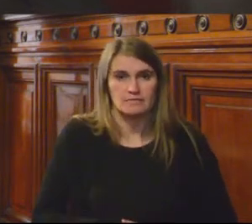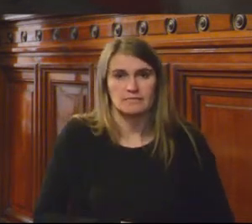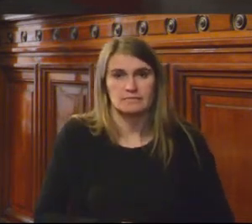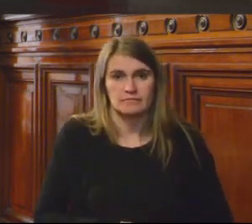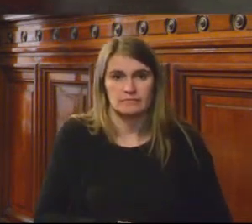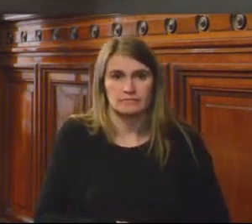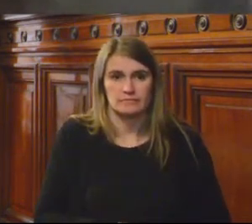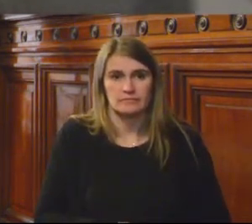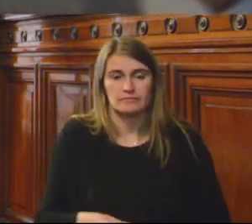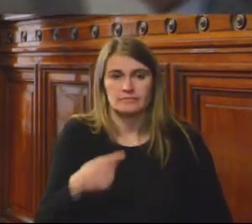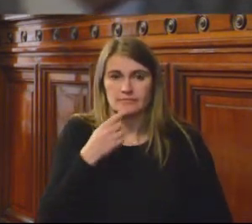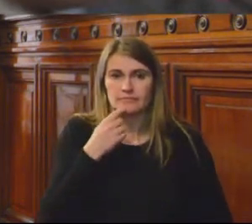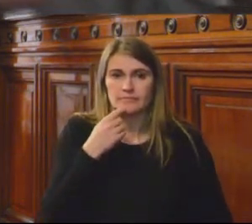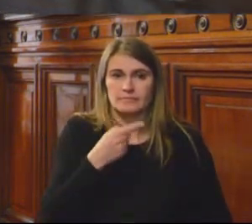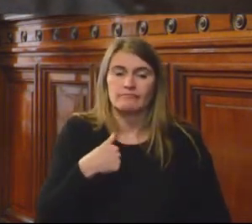Sí, yo quería